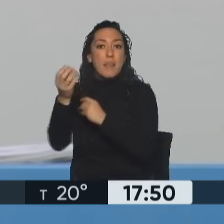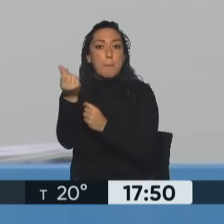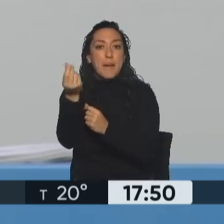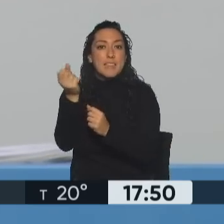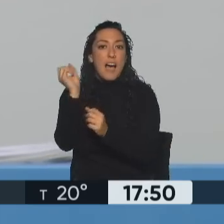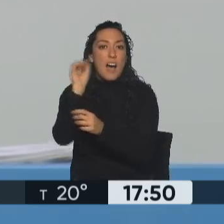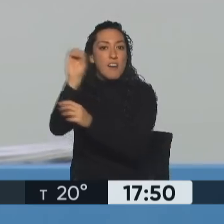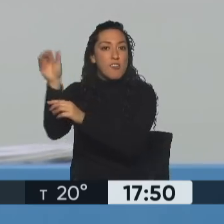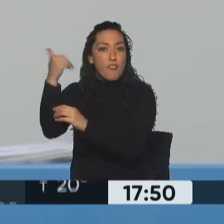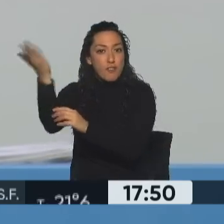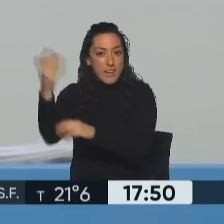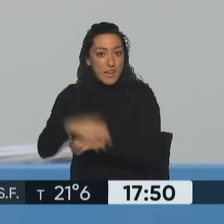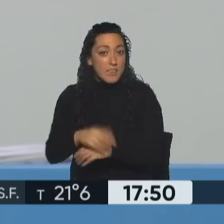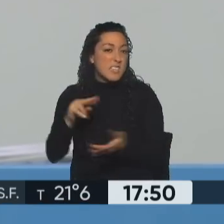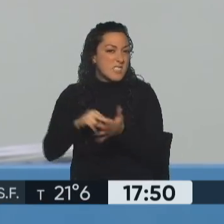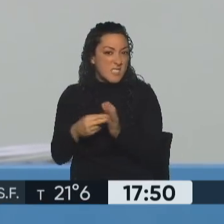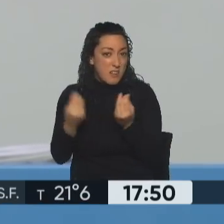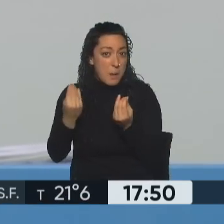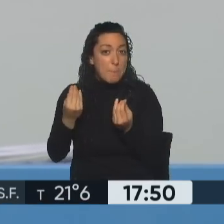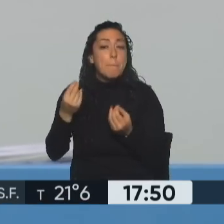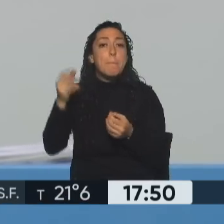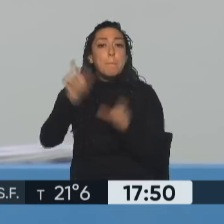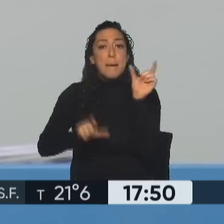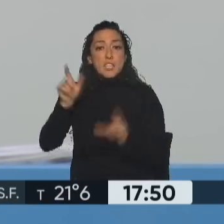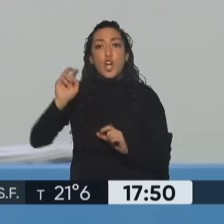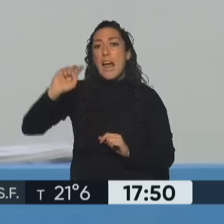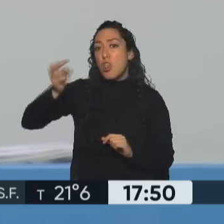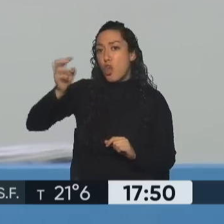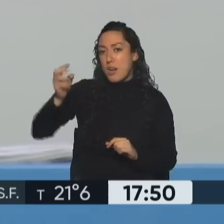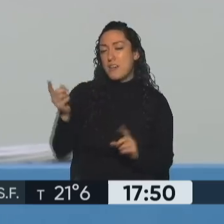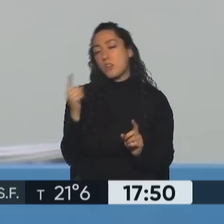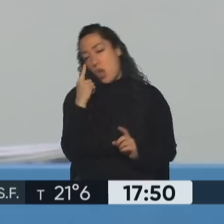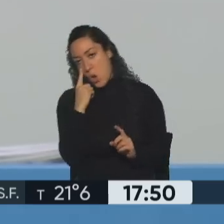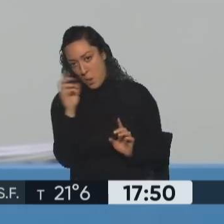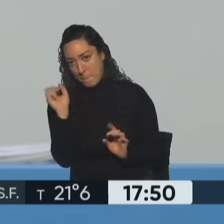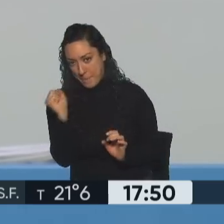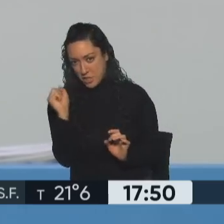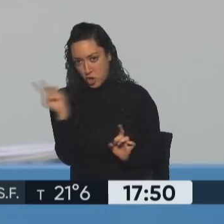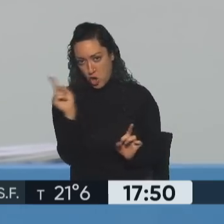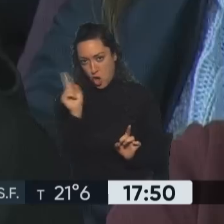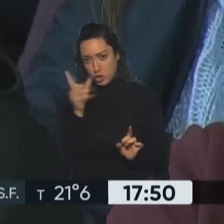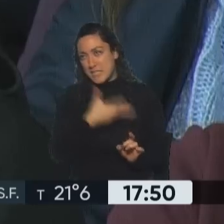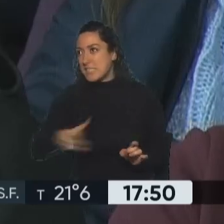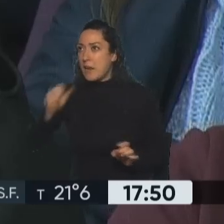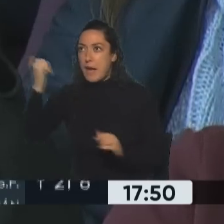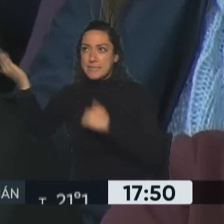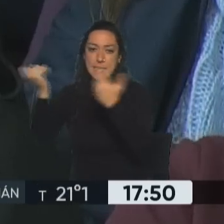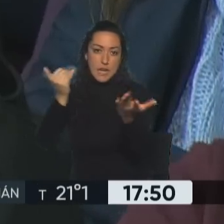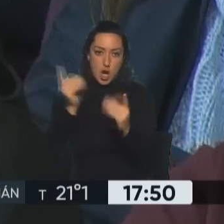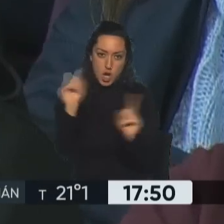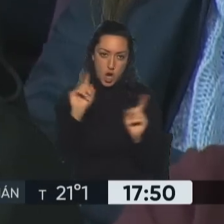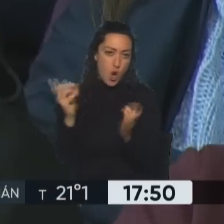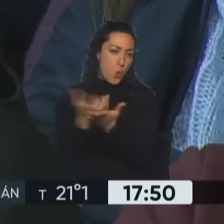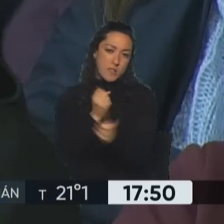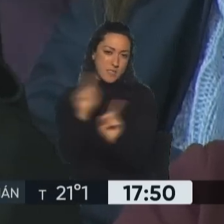es, ciudadanos que sacan dólares, porque los pesos, ojo, no se llevan pesos al exterior, no los